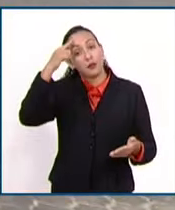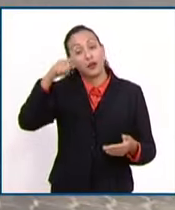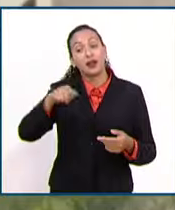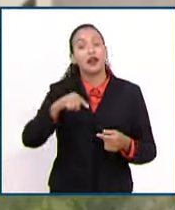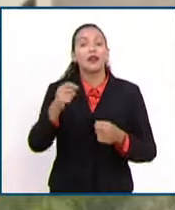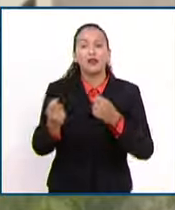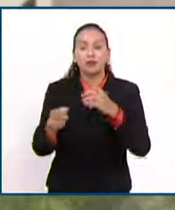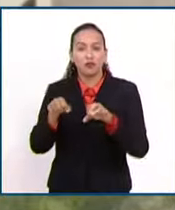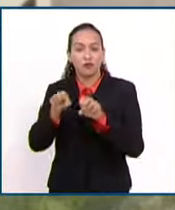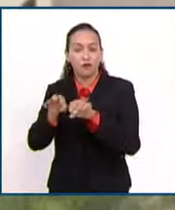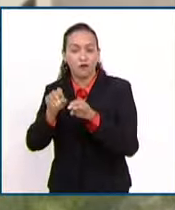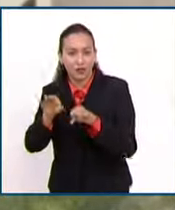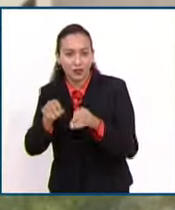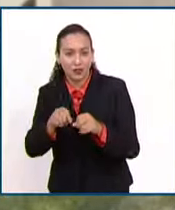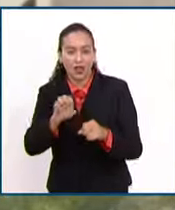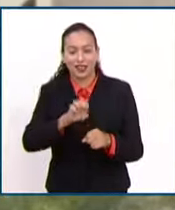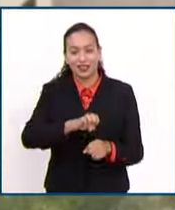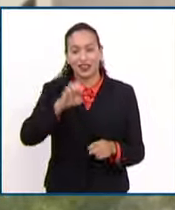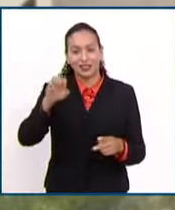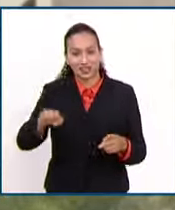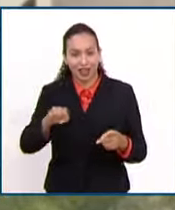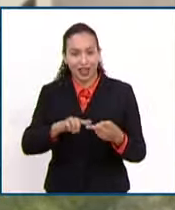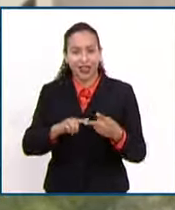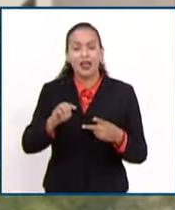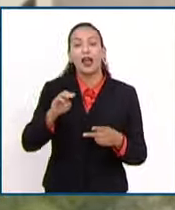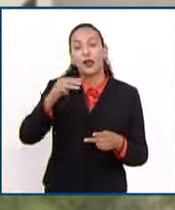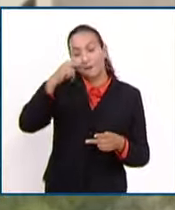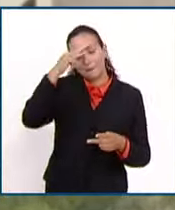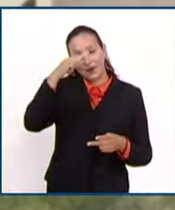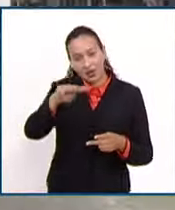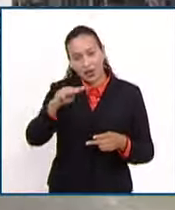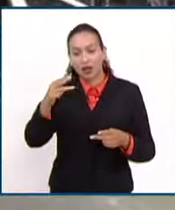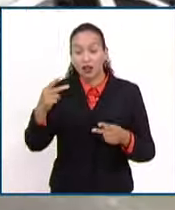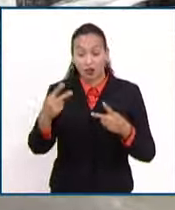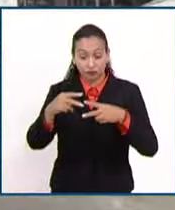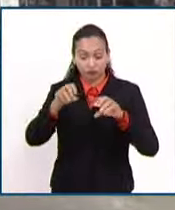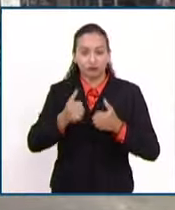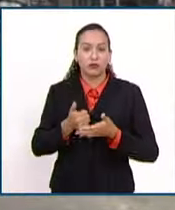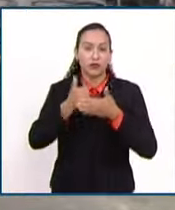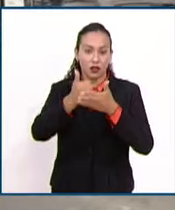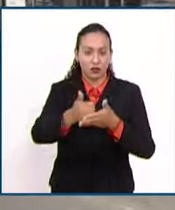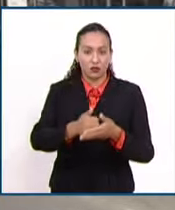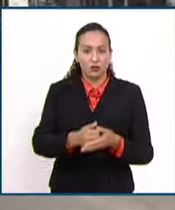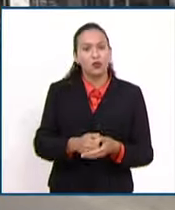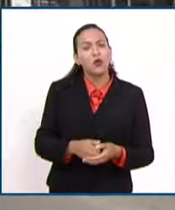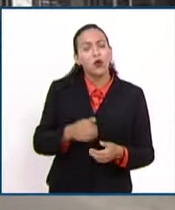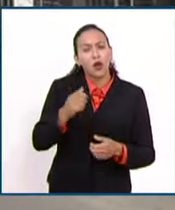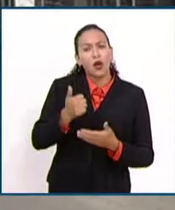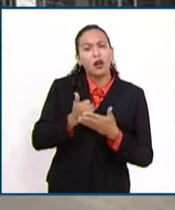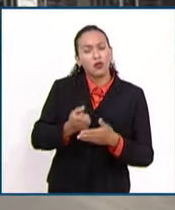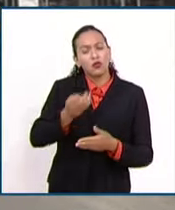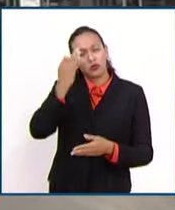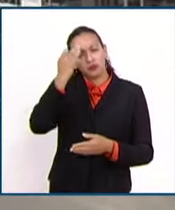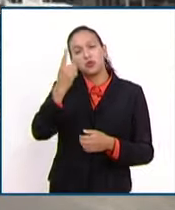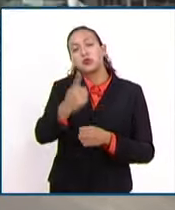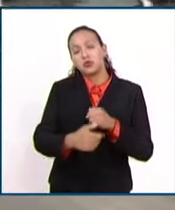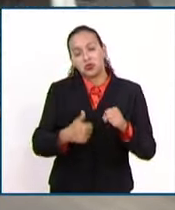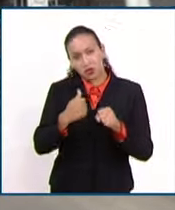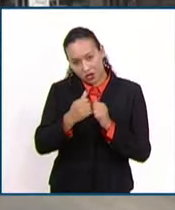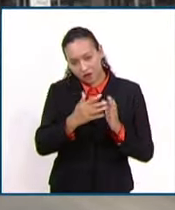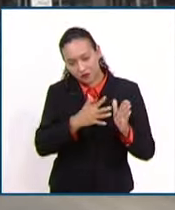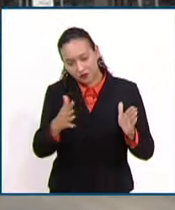federal ubicados en Ensenada y Mexicali le brindarán auxilio. El acuerdo tendrá una duración de 1 año y será